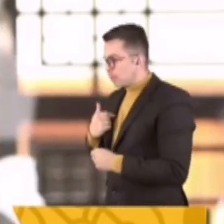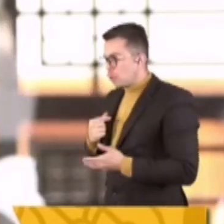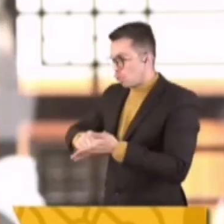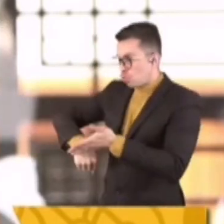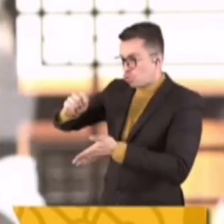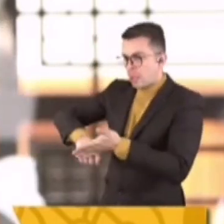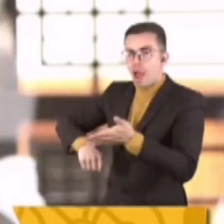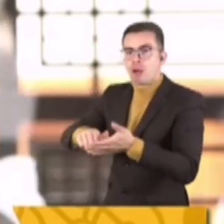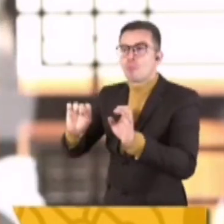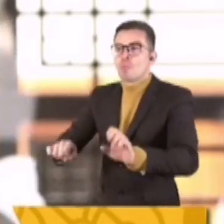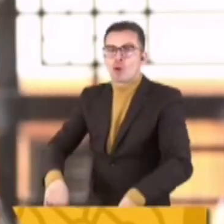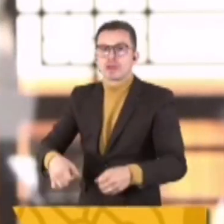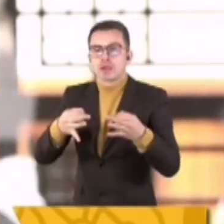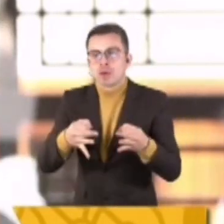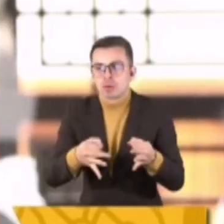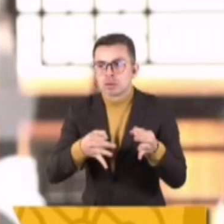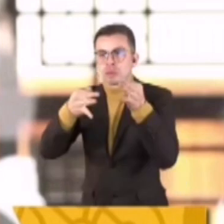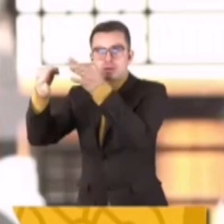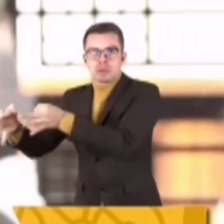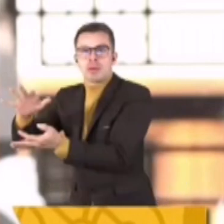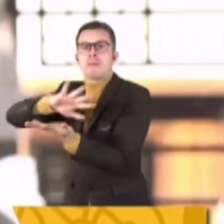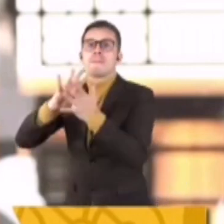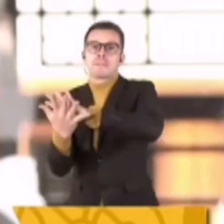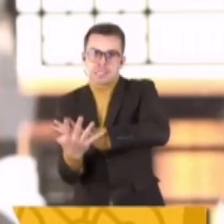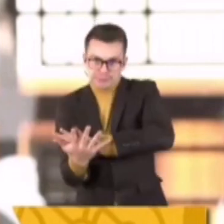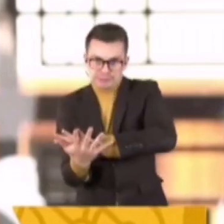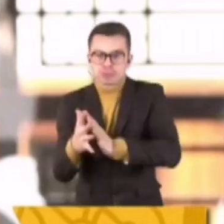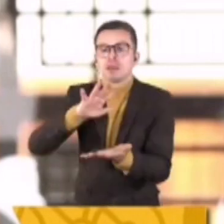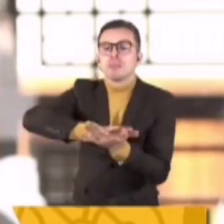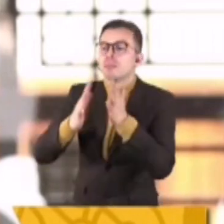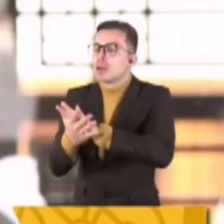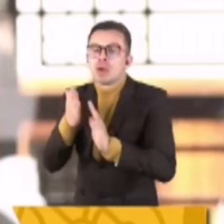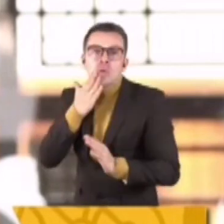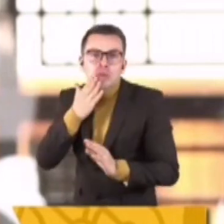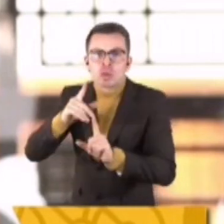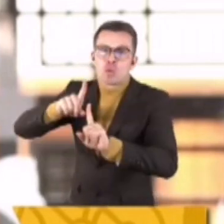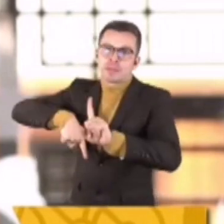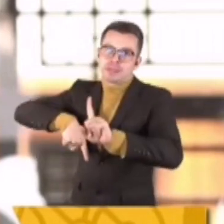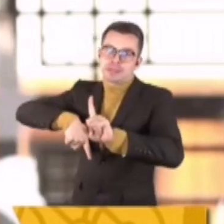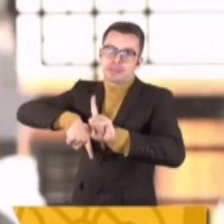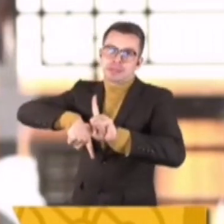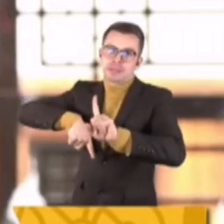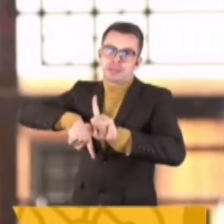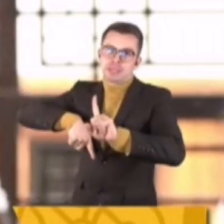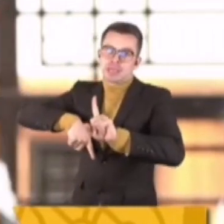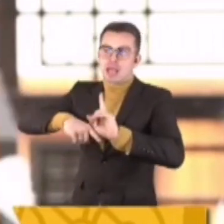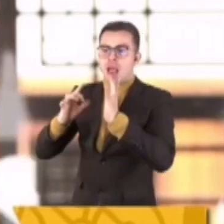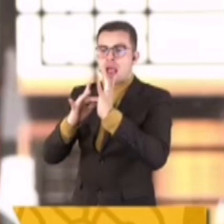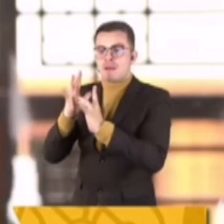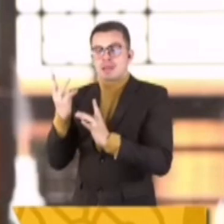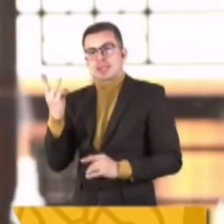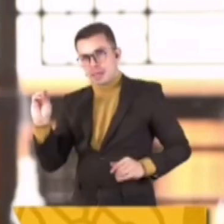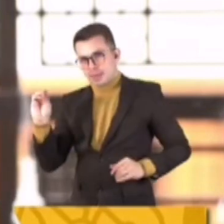que le demos un plazo de cura, un plazo de cura de un mes. Ese plazo de